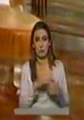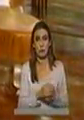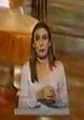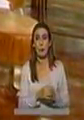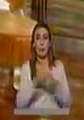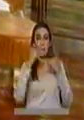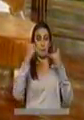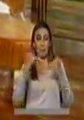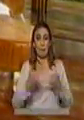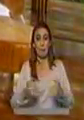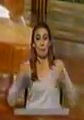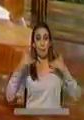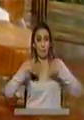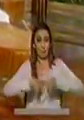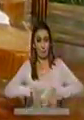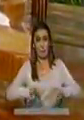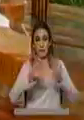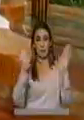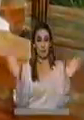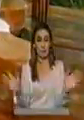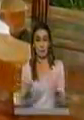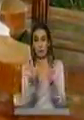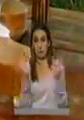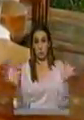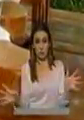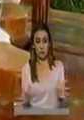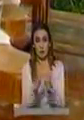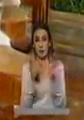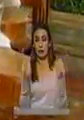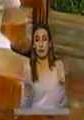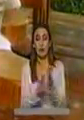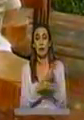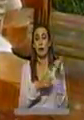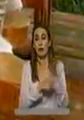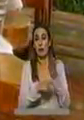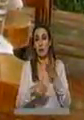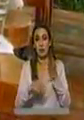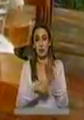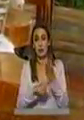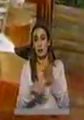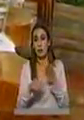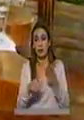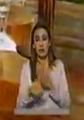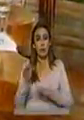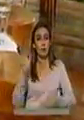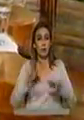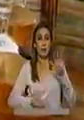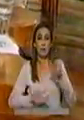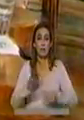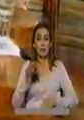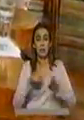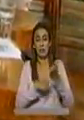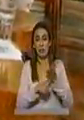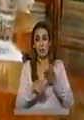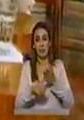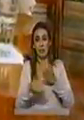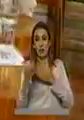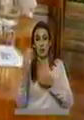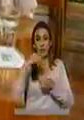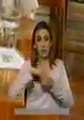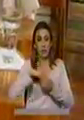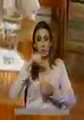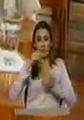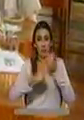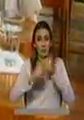Así que vamos a impulsar, porque trabajamos en conjunto, los ministerios, creo que siempre tenemos que hacer una